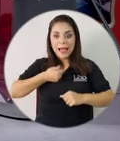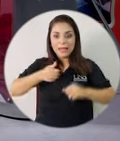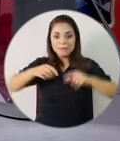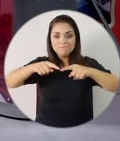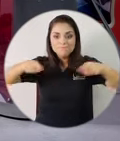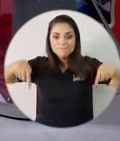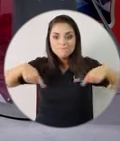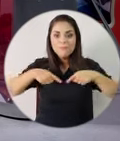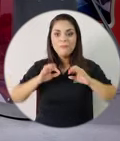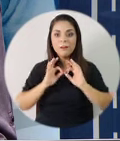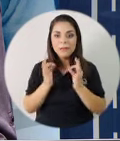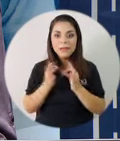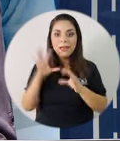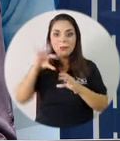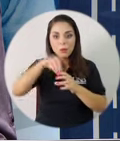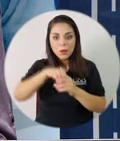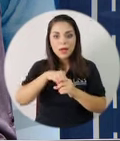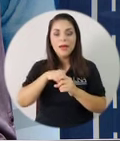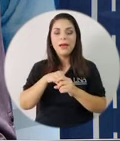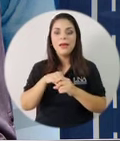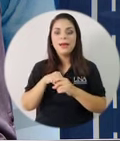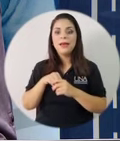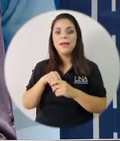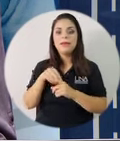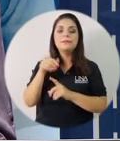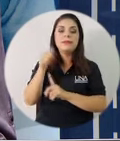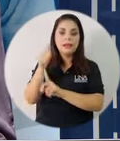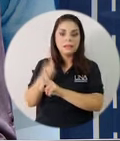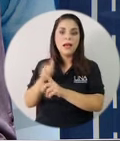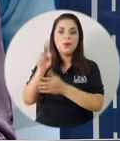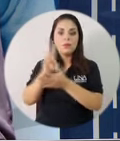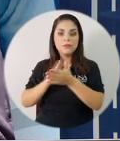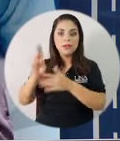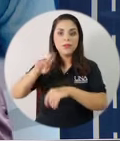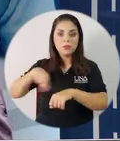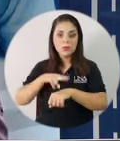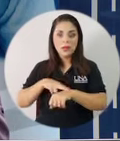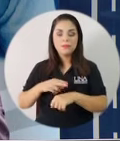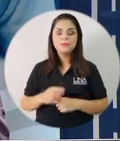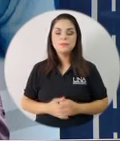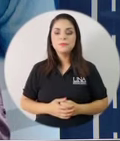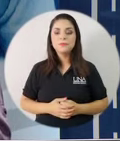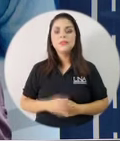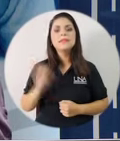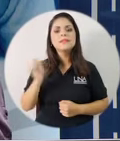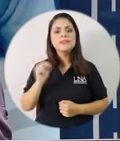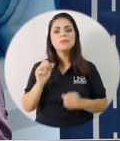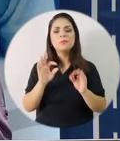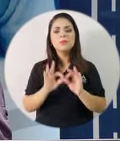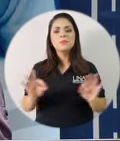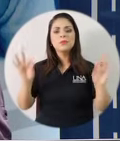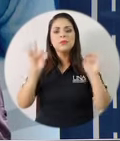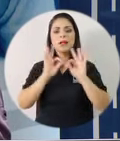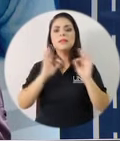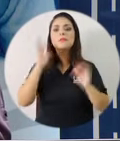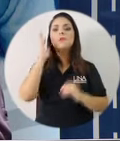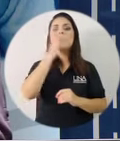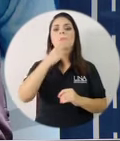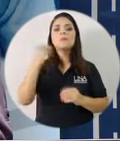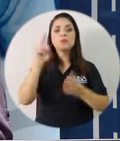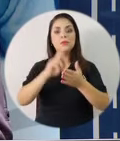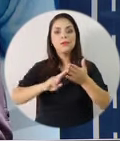metro cuadrado de cada una de estas personas que están involucradas en el quehacer de la Universidad Nacional, por poner un ejemplo. Eso es importantísimo y es una de las cosas más